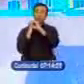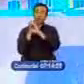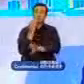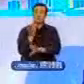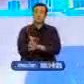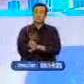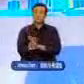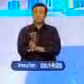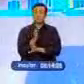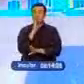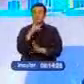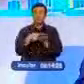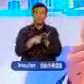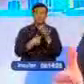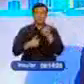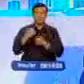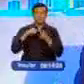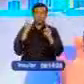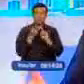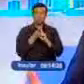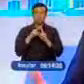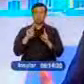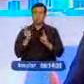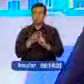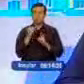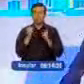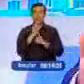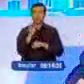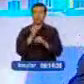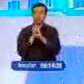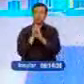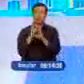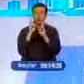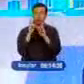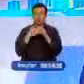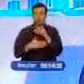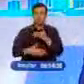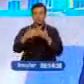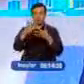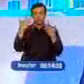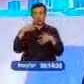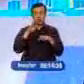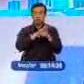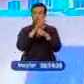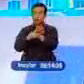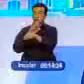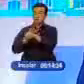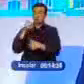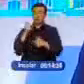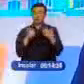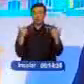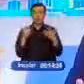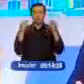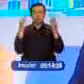presentarse en los debates tanto para la primera vuelta como para la segunda vuelta. Ojalá podamos en el transcurso, ya cuando hagamos la convocatoria de elecciones, hacer